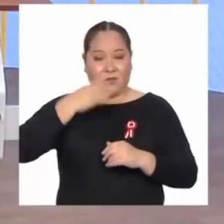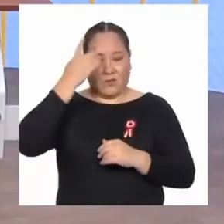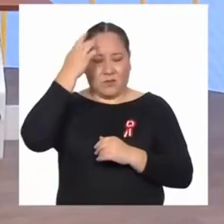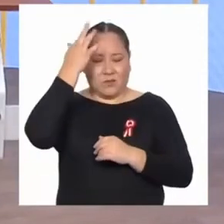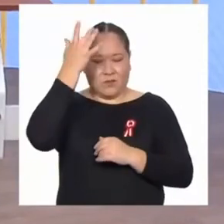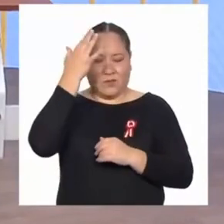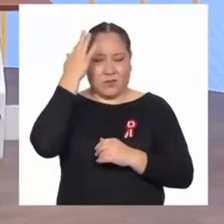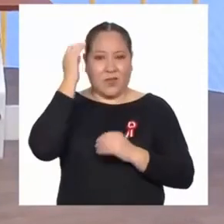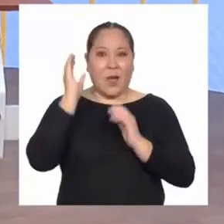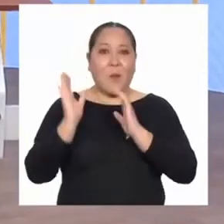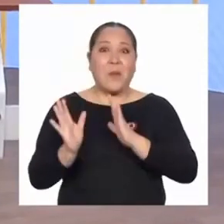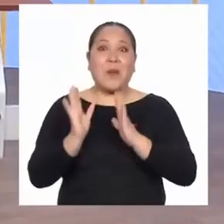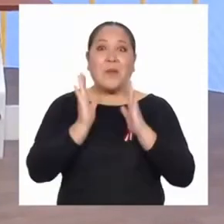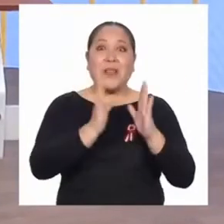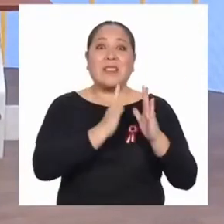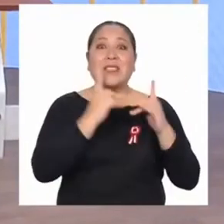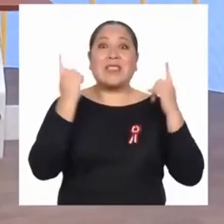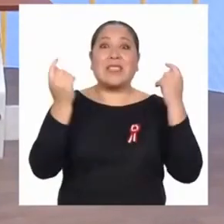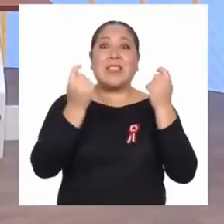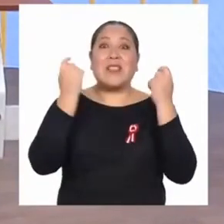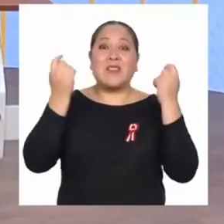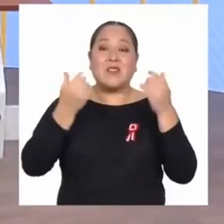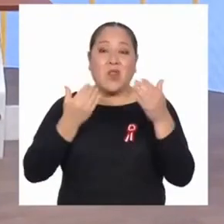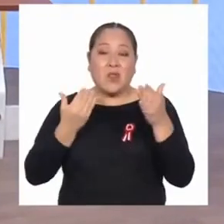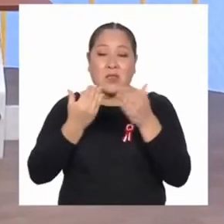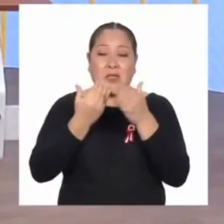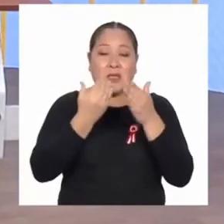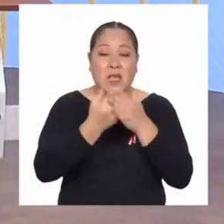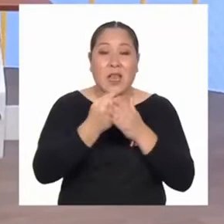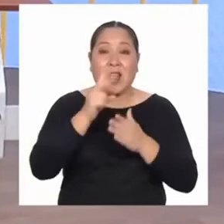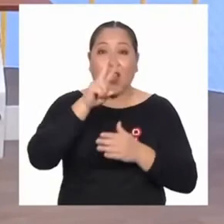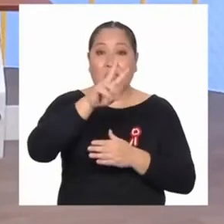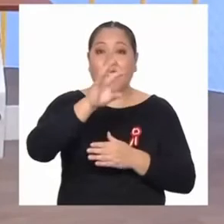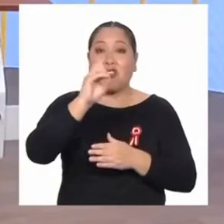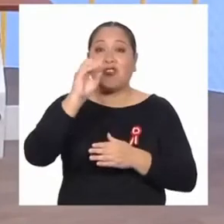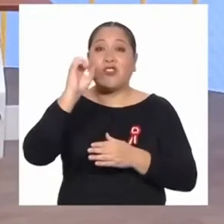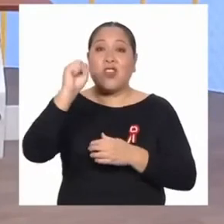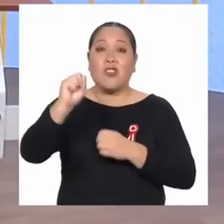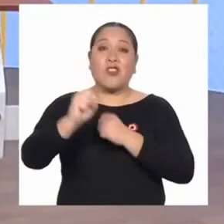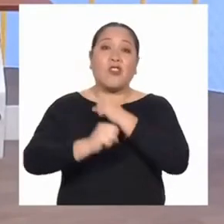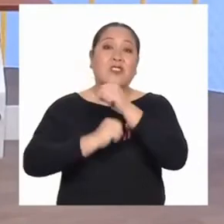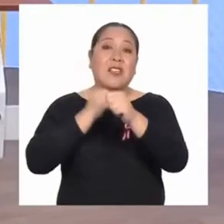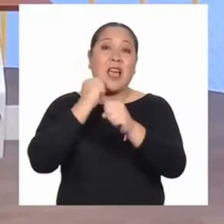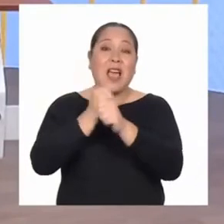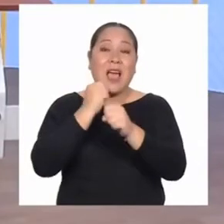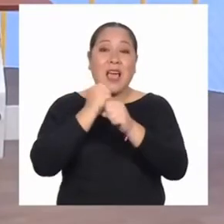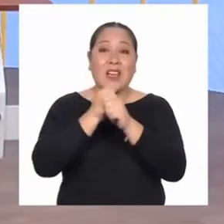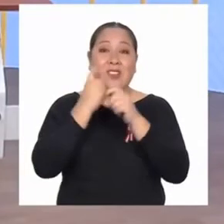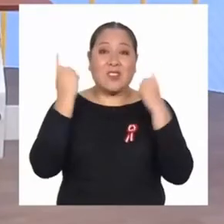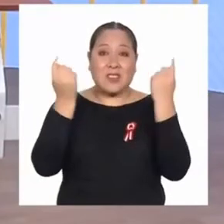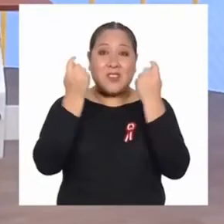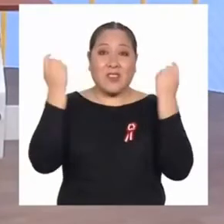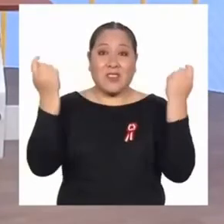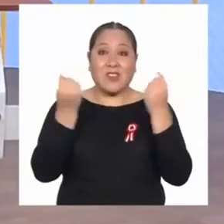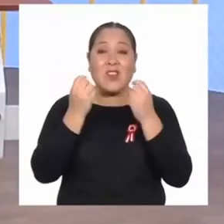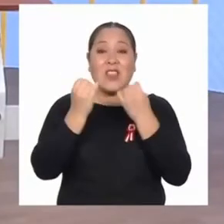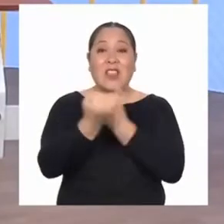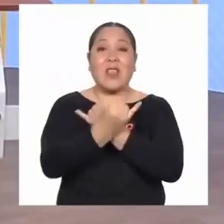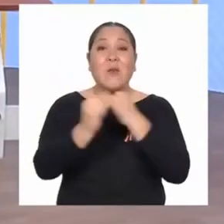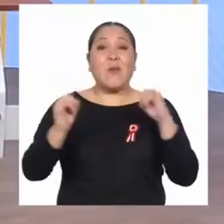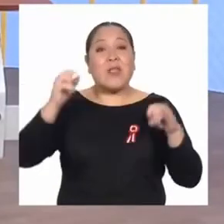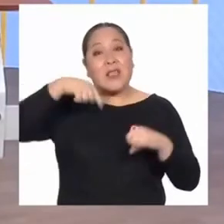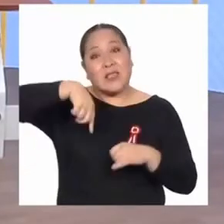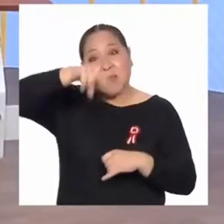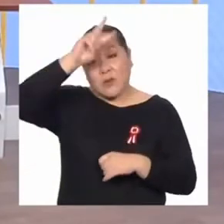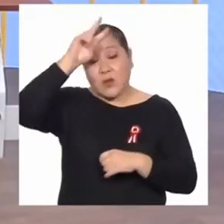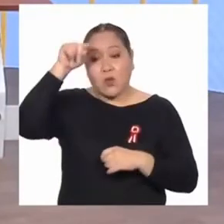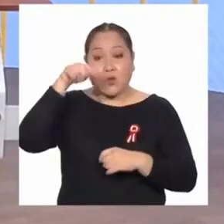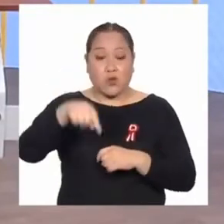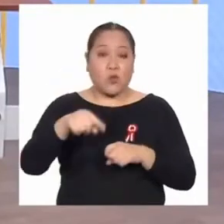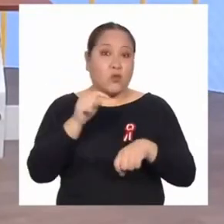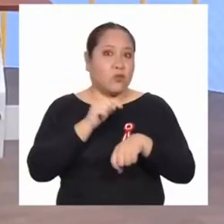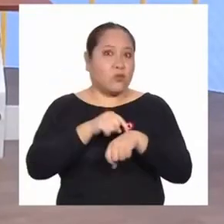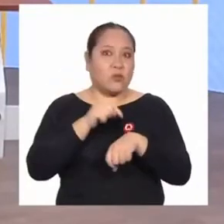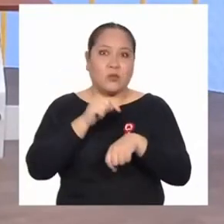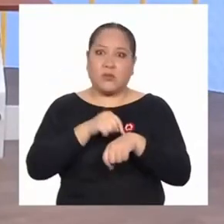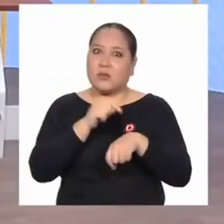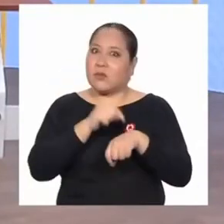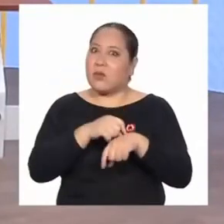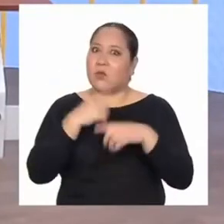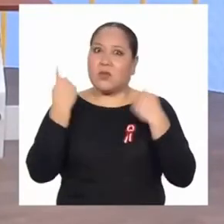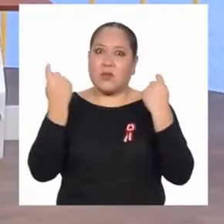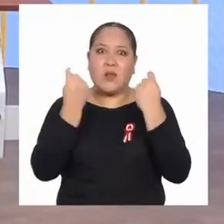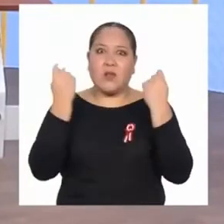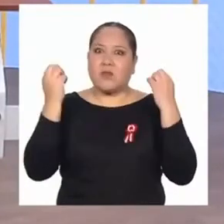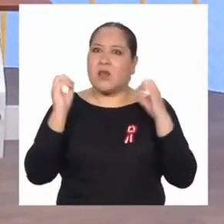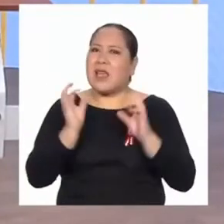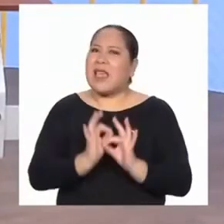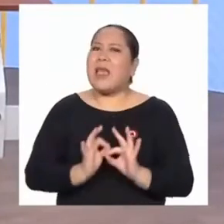celebración del bicentenario de independencia del perú es un acontecimiento muy importante por eso